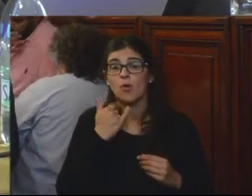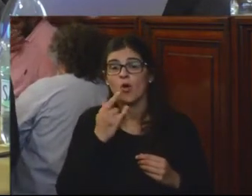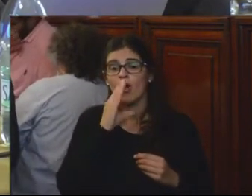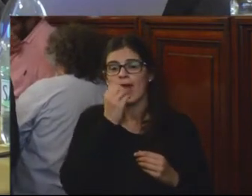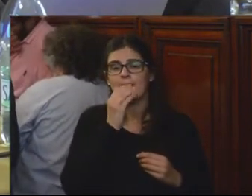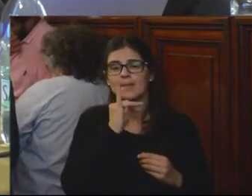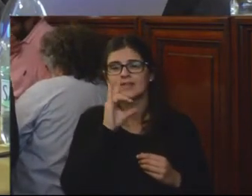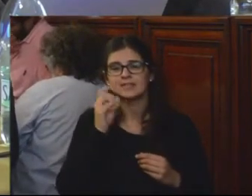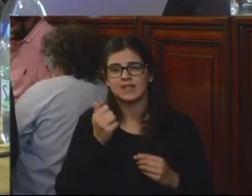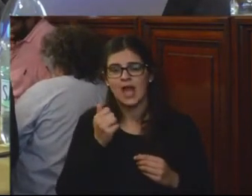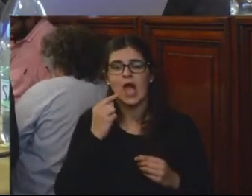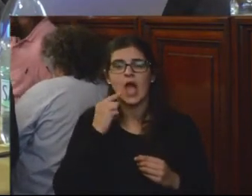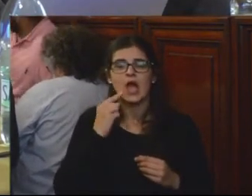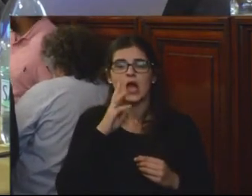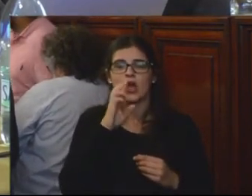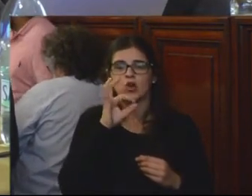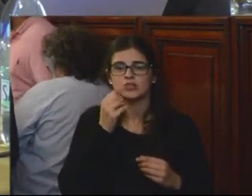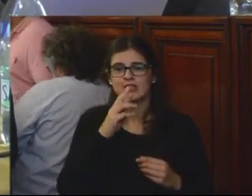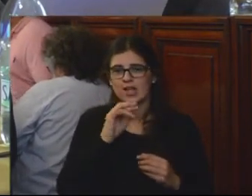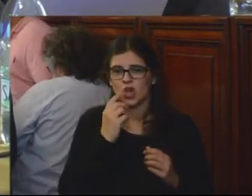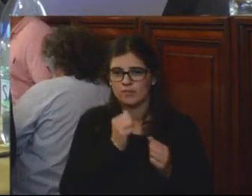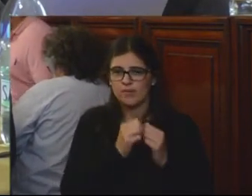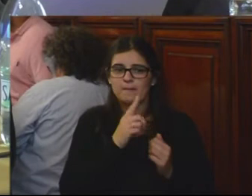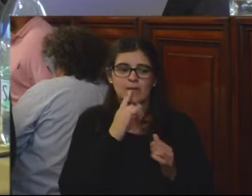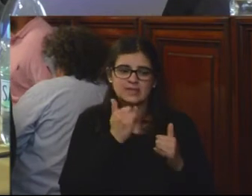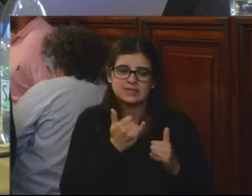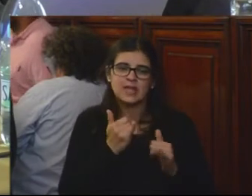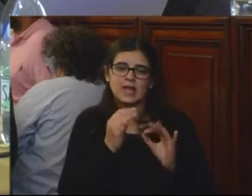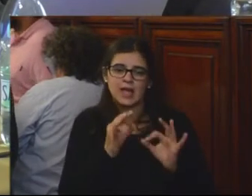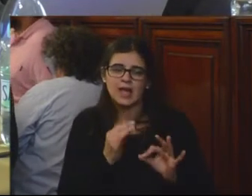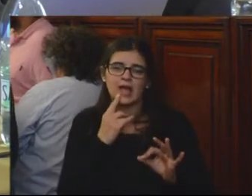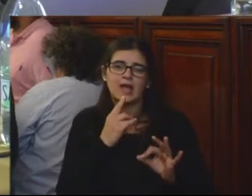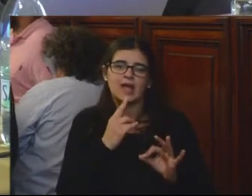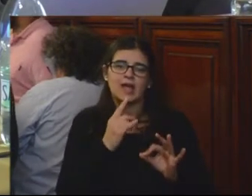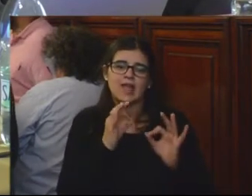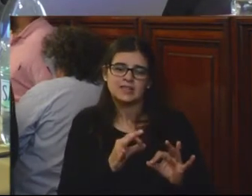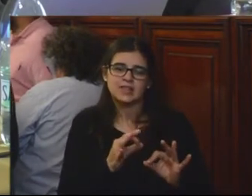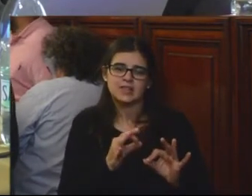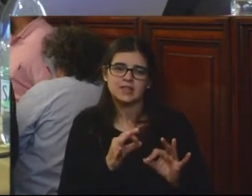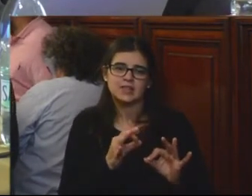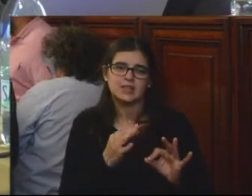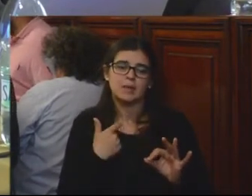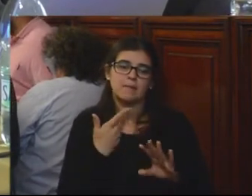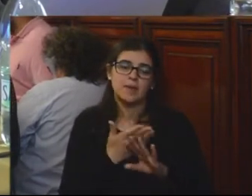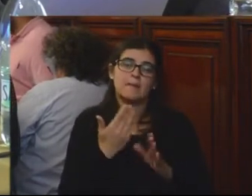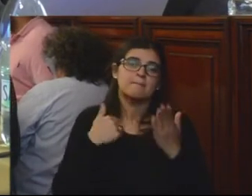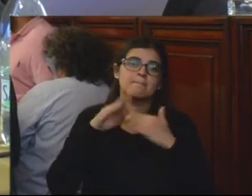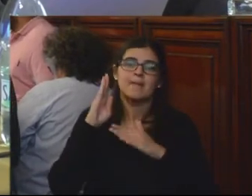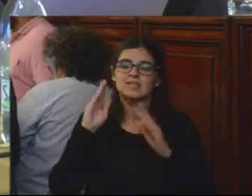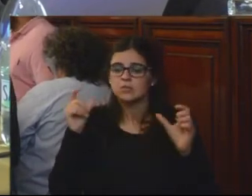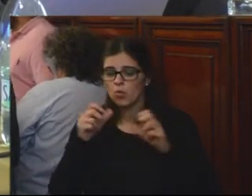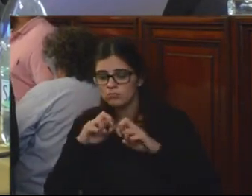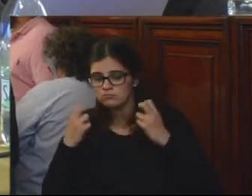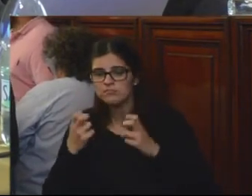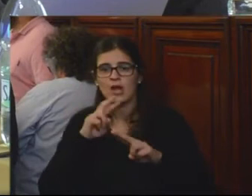rosario hemos presentar el recurso extraordinario la secretaría como parte querellante y hemos recurrido a el máximo tribunal para que se revea el